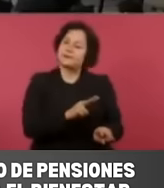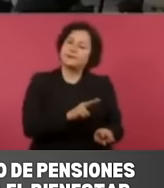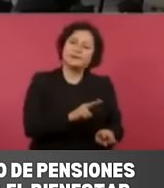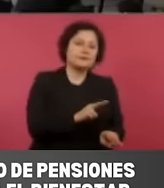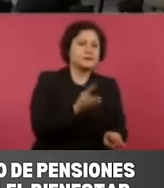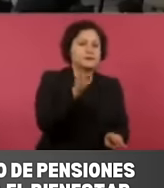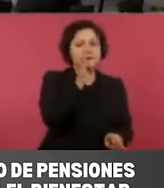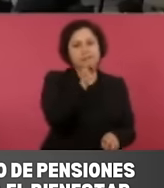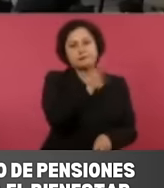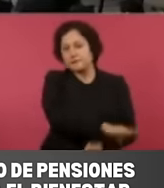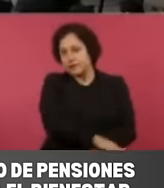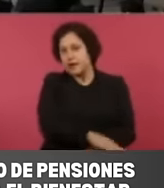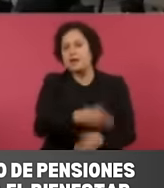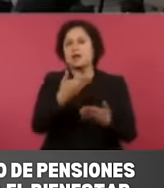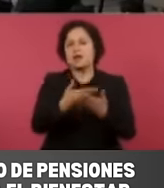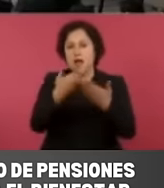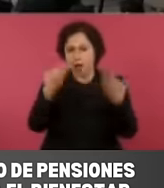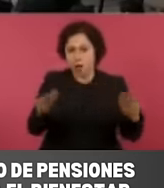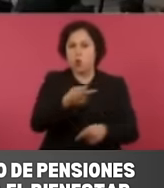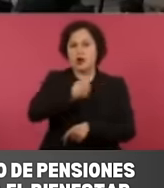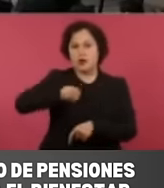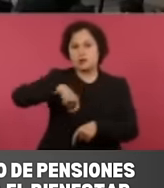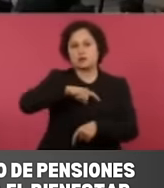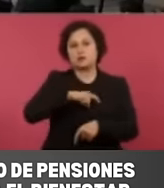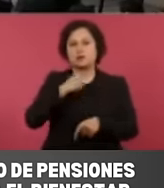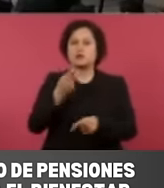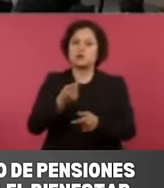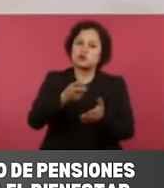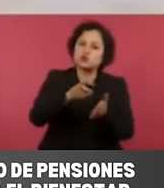No de ahora, ya llevamos tiempo.